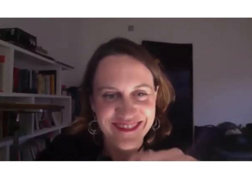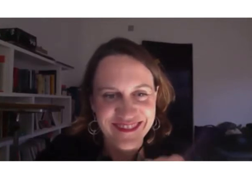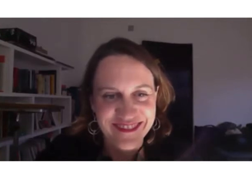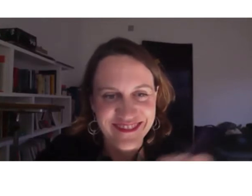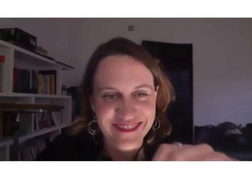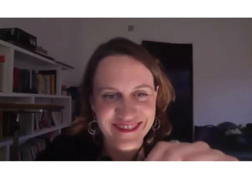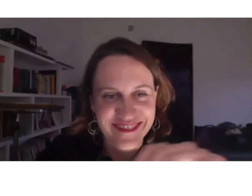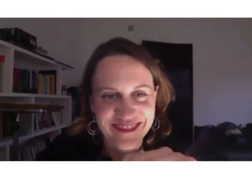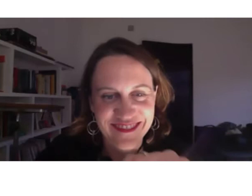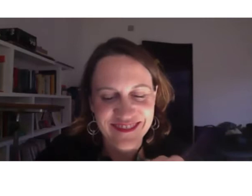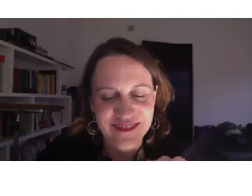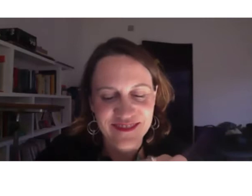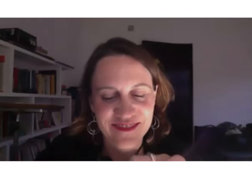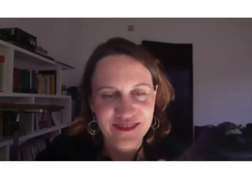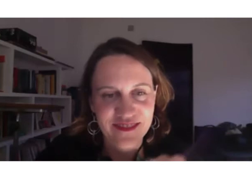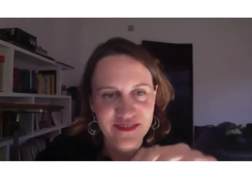Y